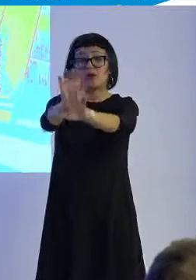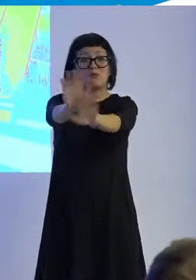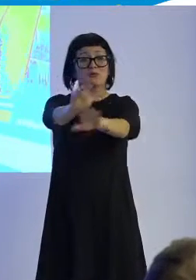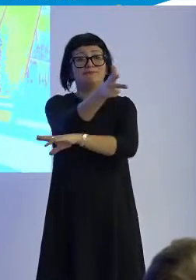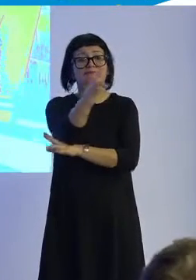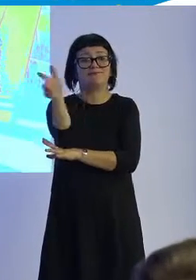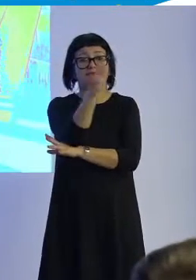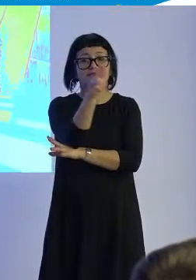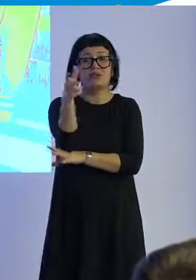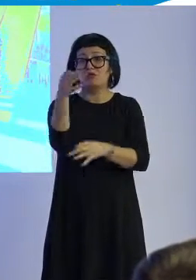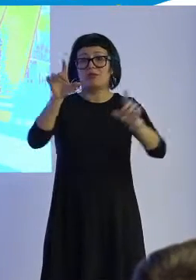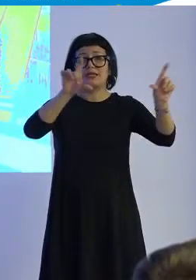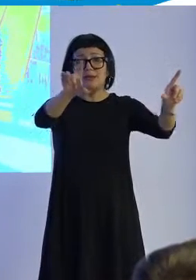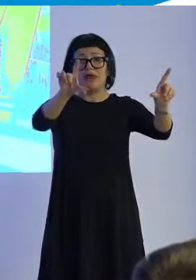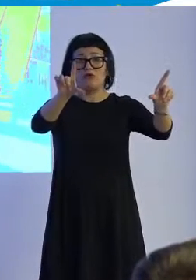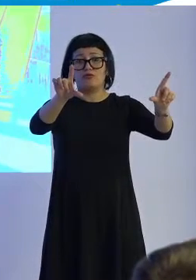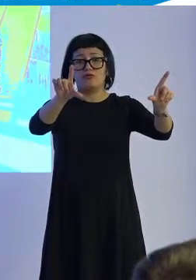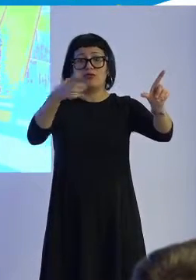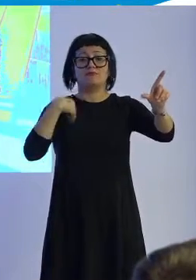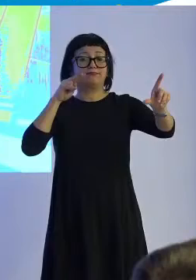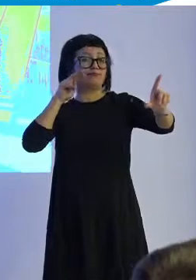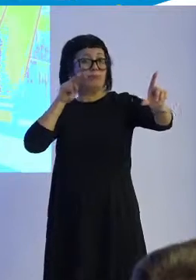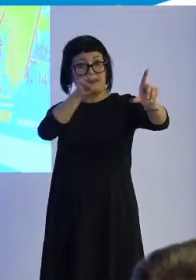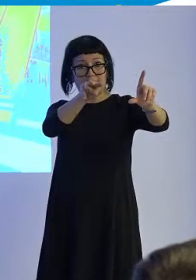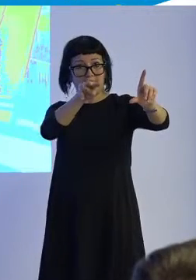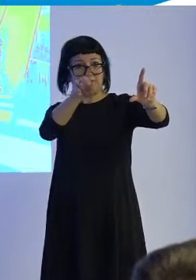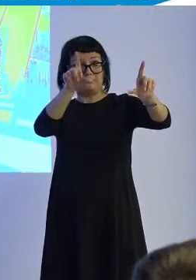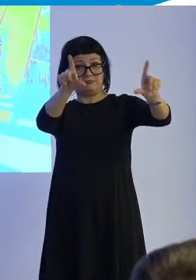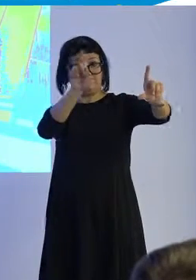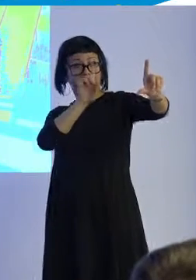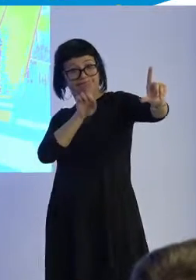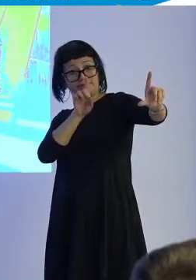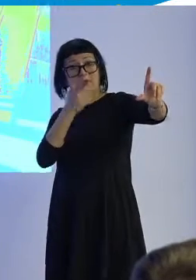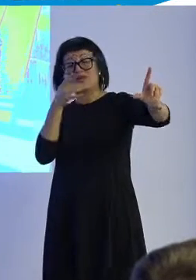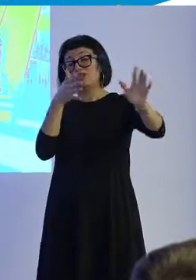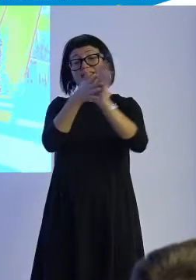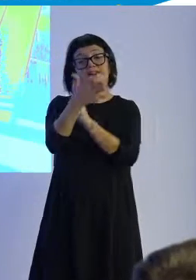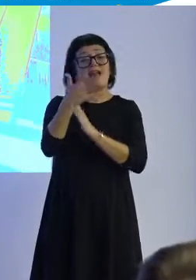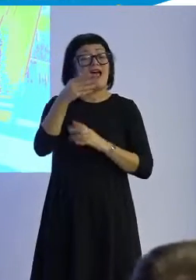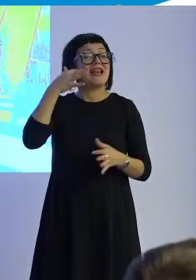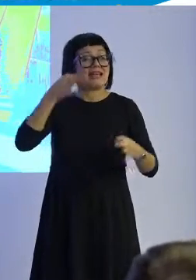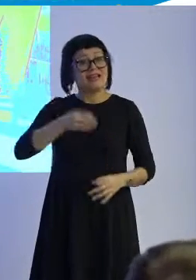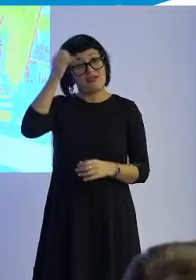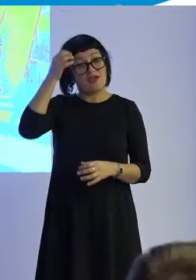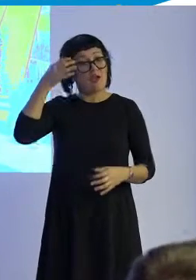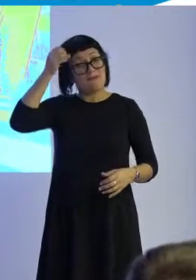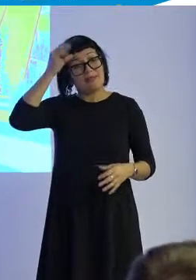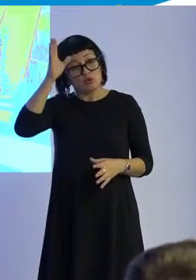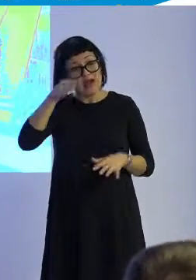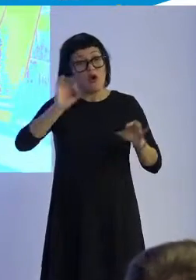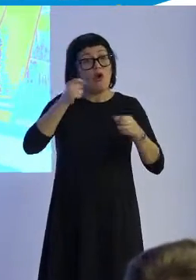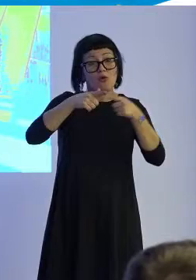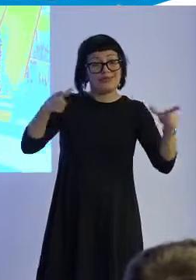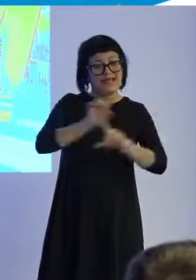cuando grabas un vídeo, tú tienes un plano y haces que el espectador mire lo que tú quieres que mire. Pero en realidad virtual no, y en realidad aumentada tampoco. El espectador está